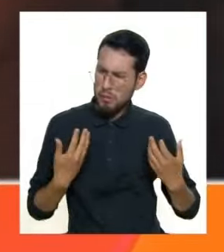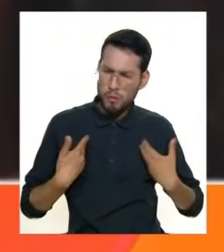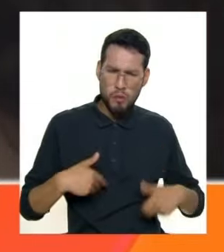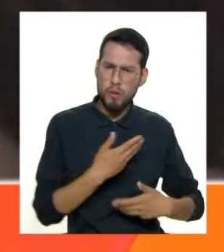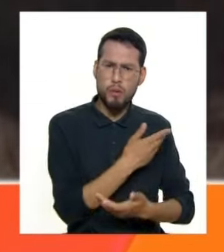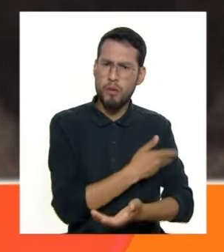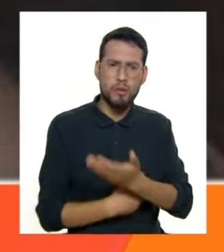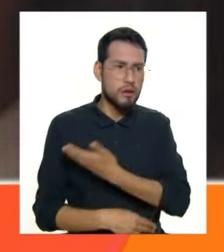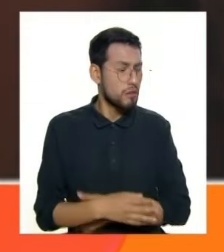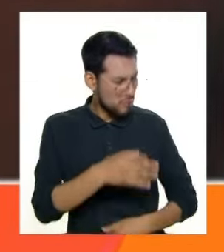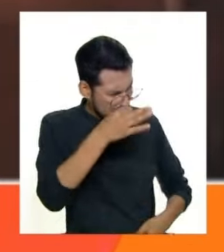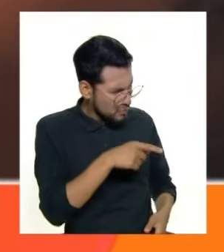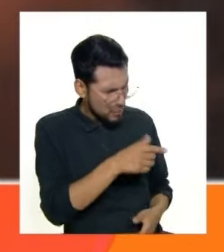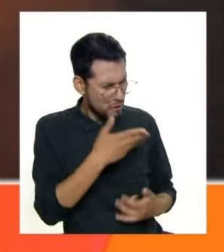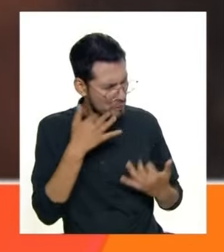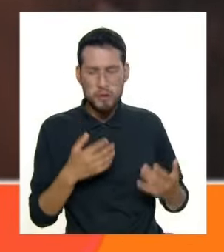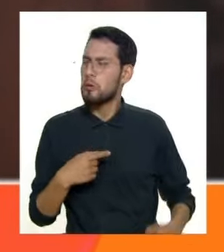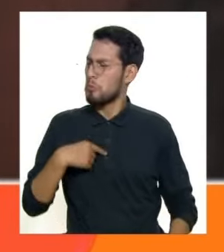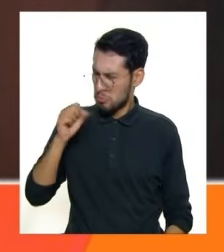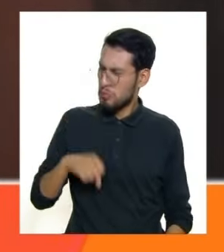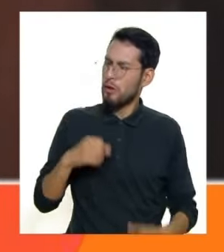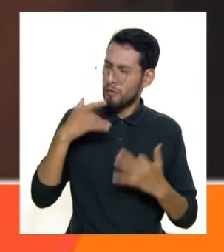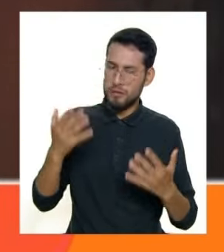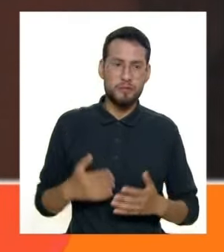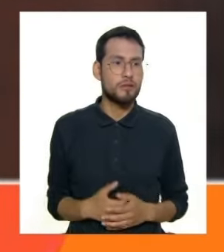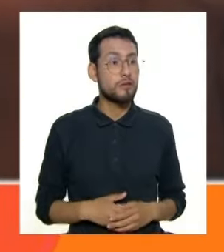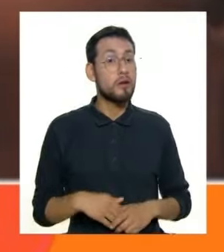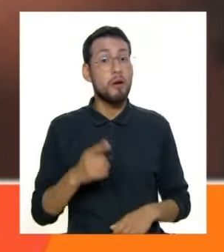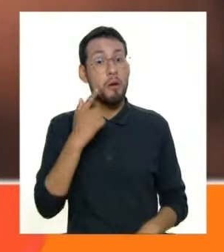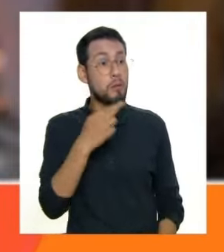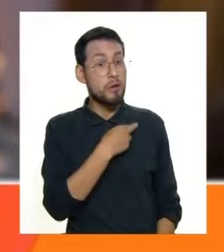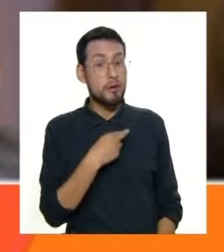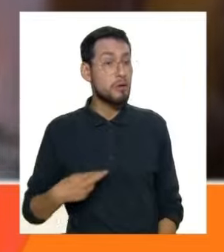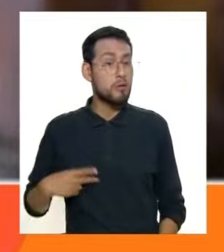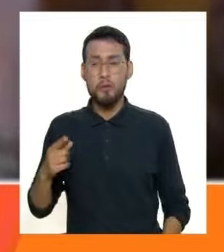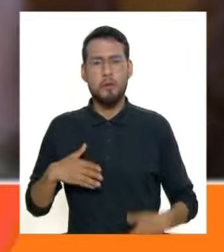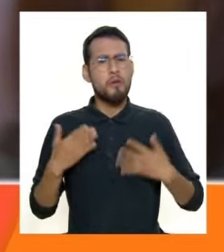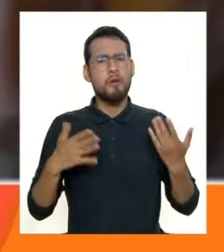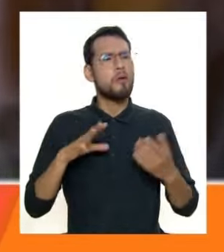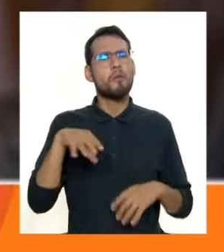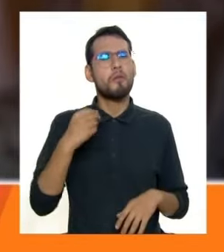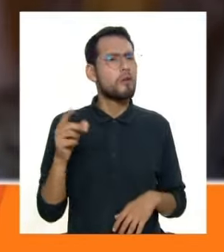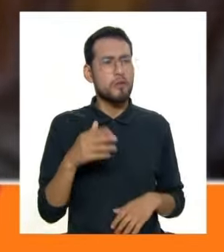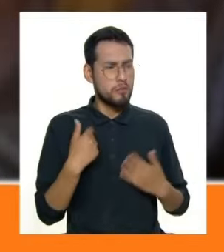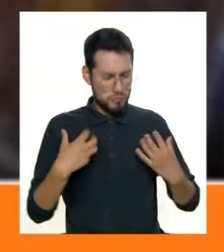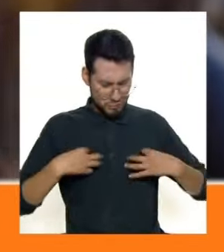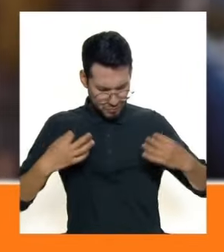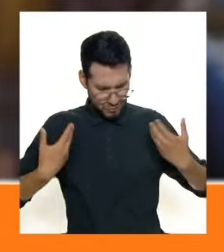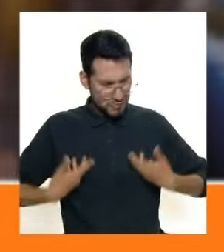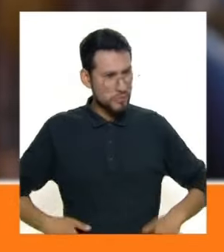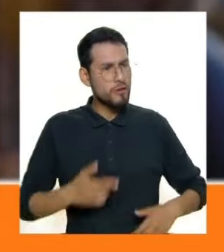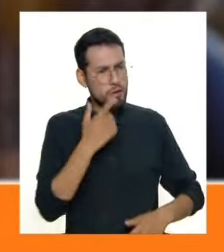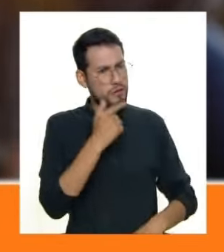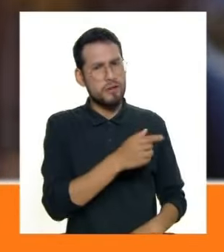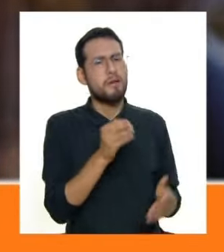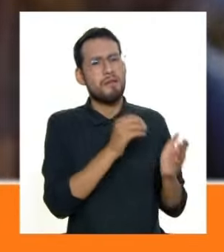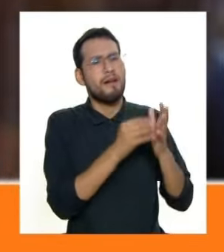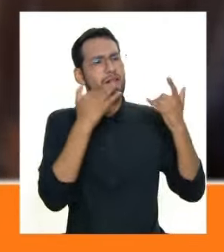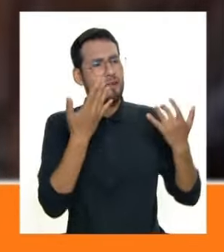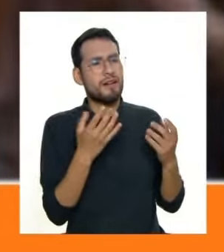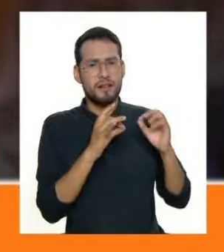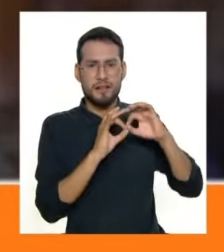camisa. Pero ¿de verdad es feliz? Sí, de verdad soy feliz. Y el pobre rey nunca pudo ser feliz porque nunca pudo ponerse la camisa del hombre más feliz